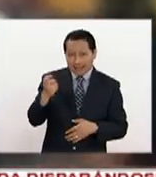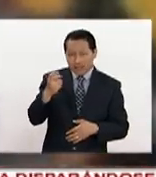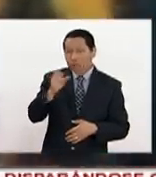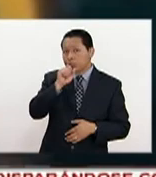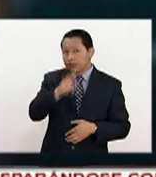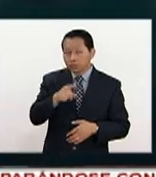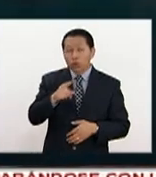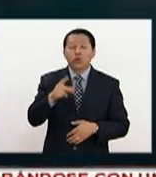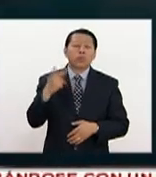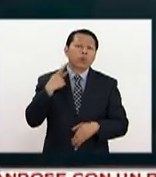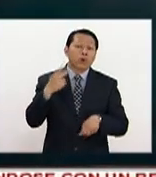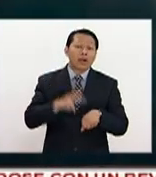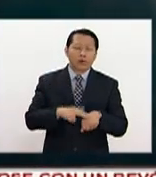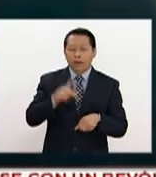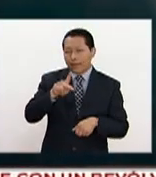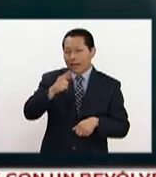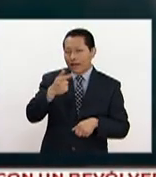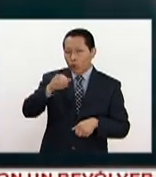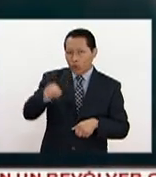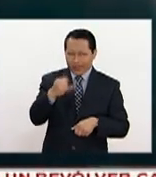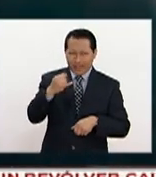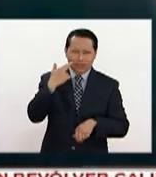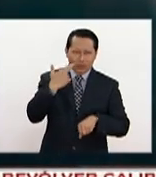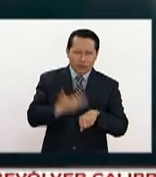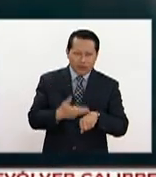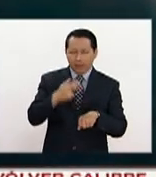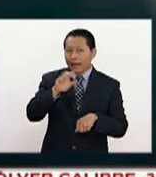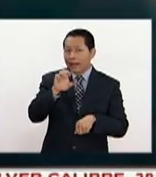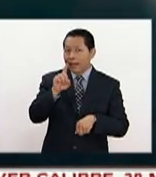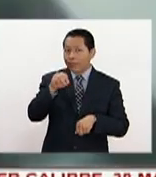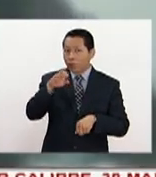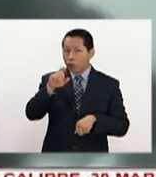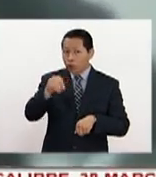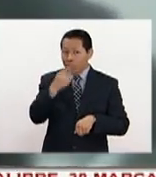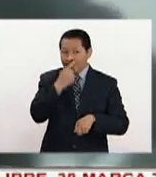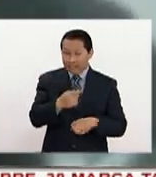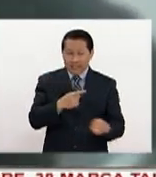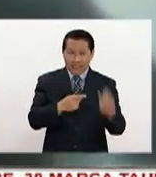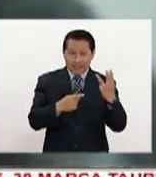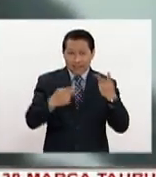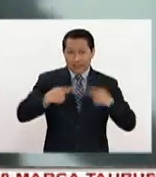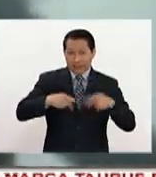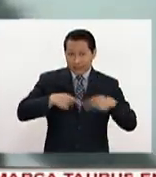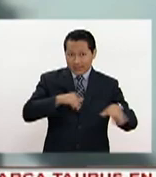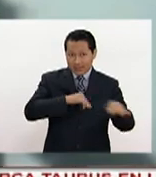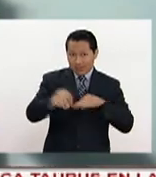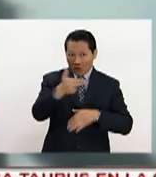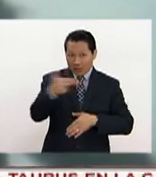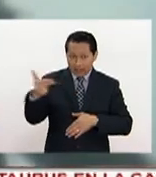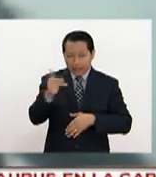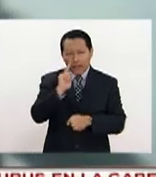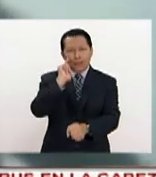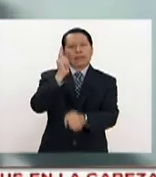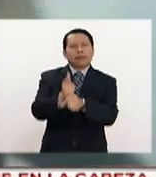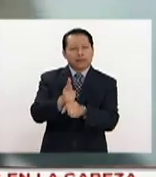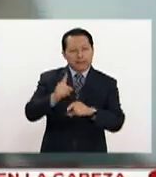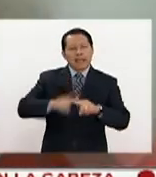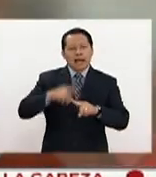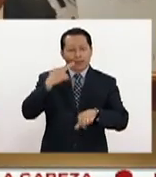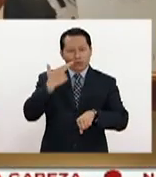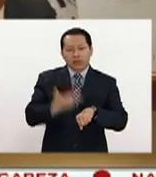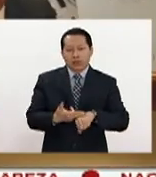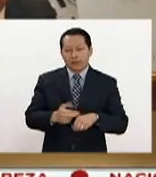de justicia de la Ciudad de México, Edmundo Garrido, dijo que el testimonio de 3 empleados del hotel ayudaron a identificar al